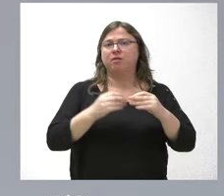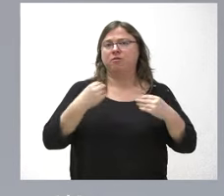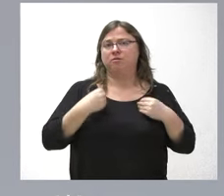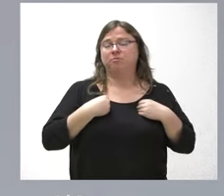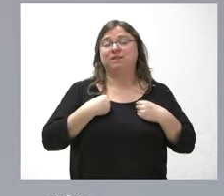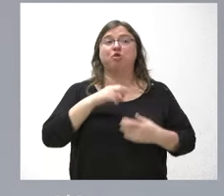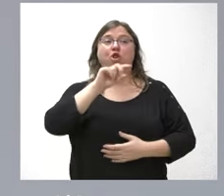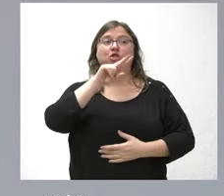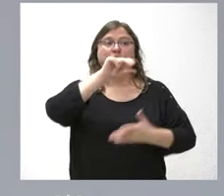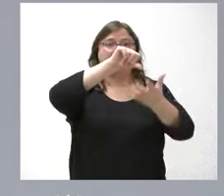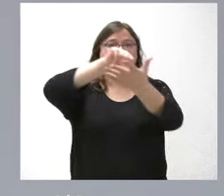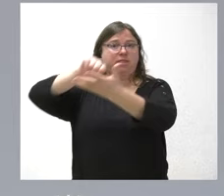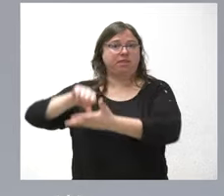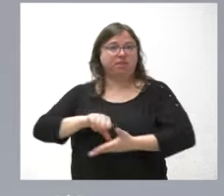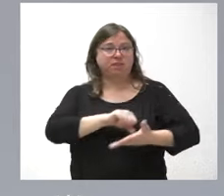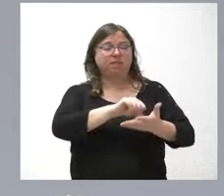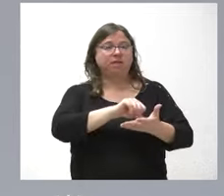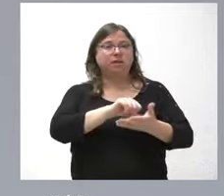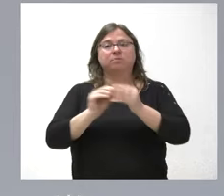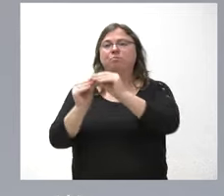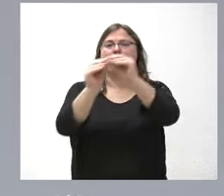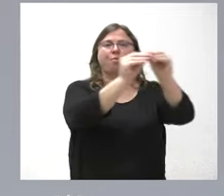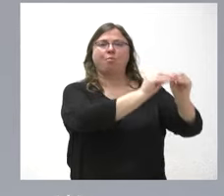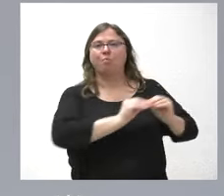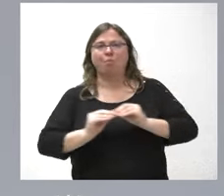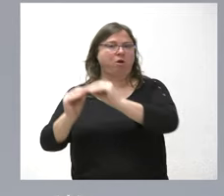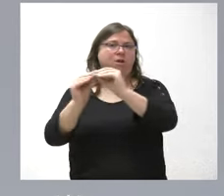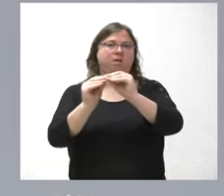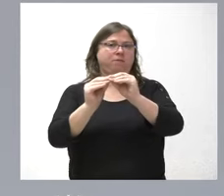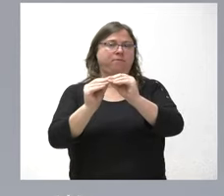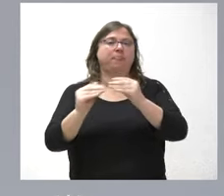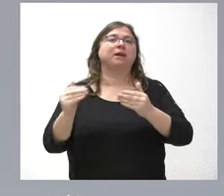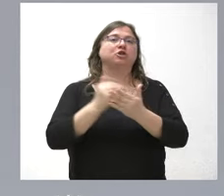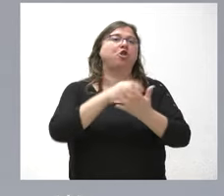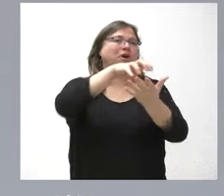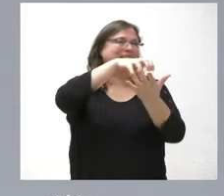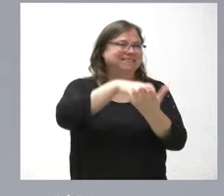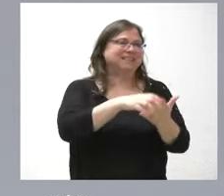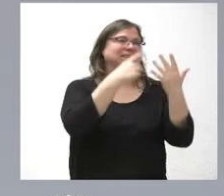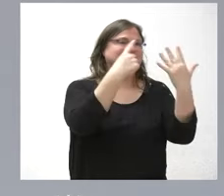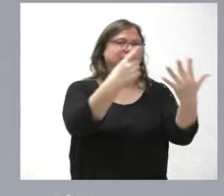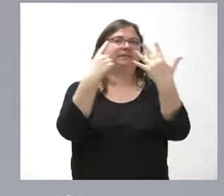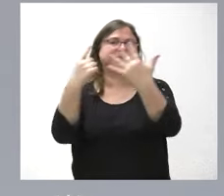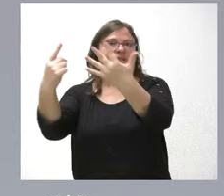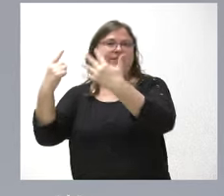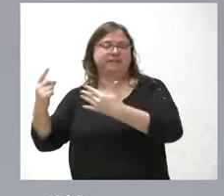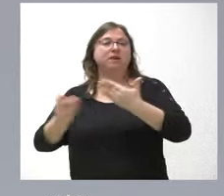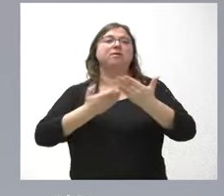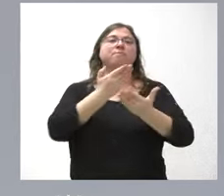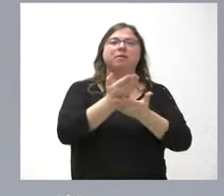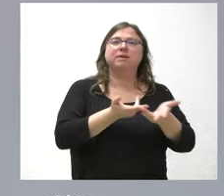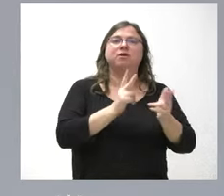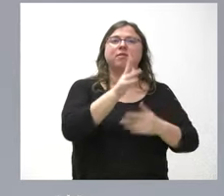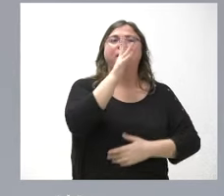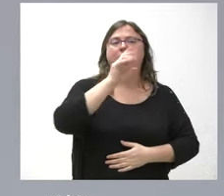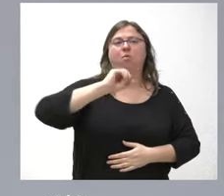12 localidades es un reparto homogéneo. En todos los sitios va a haber 6 casetas con sus correspondientes permisos y licencias con agua y